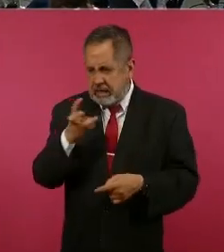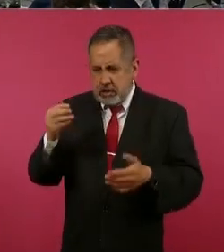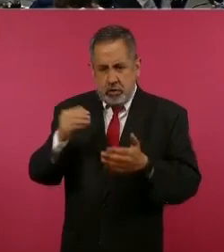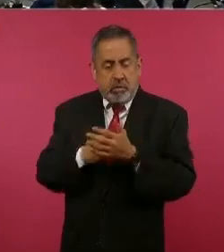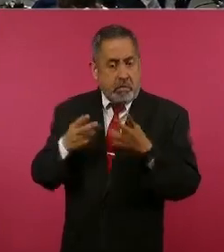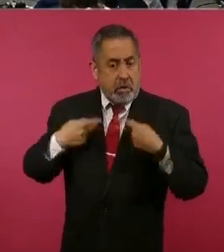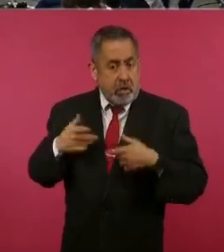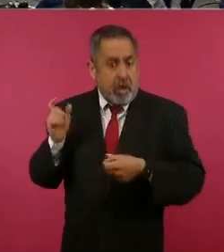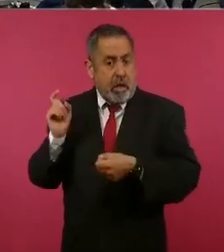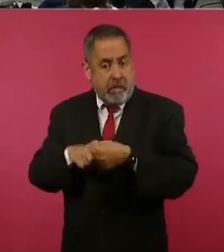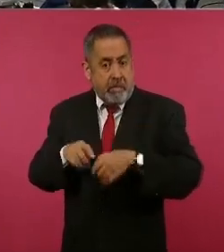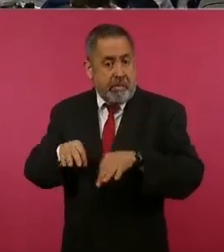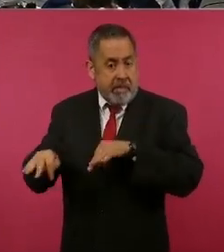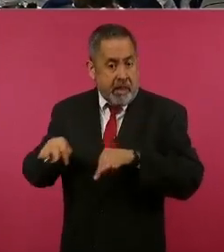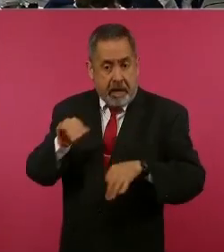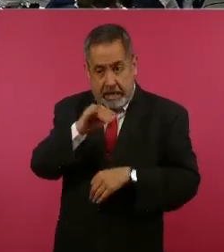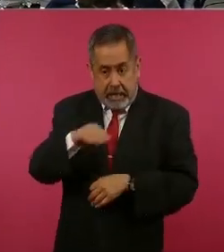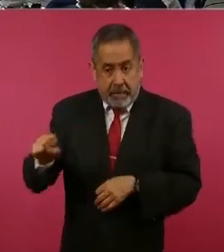22.300.000 trabajadores